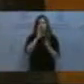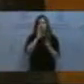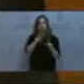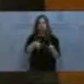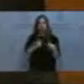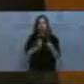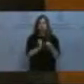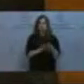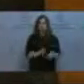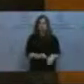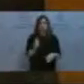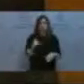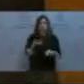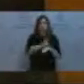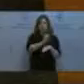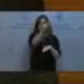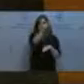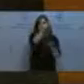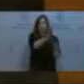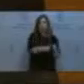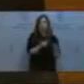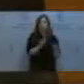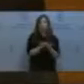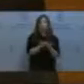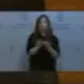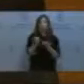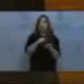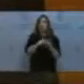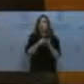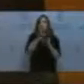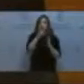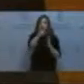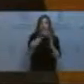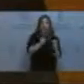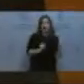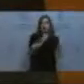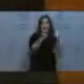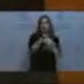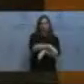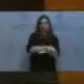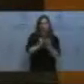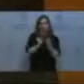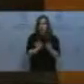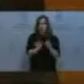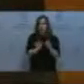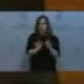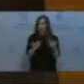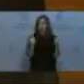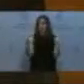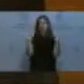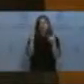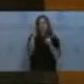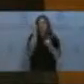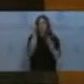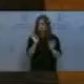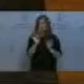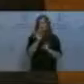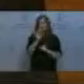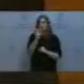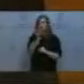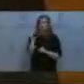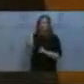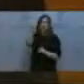están proponiendo, consejero, un plan para salvarse ustedes, el Gobierno, máximo responsable durante estos 15